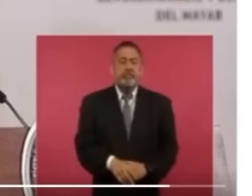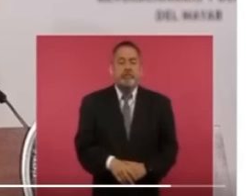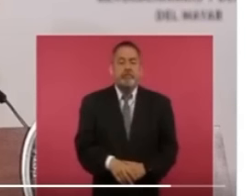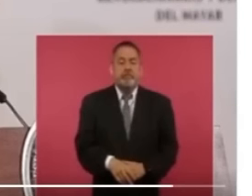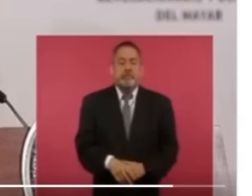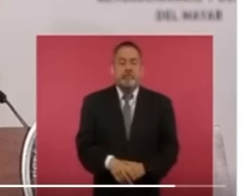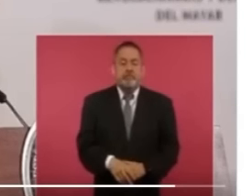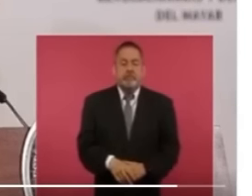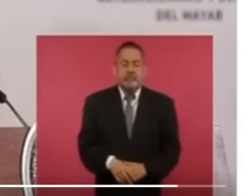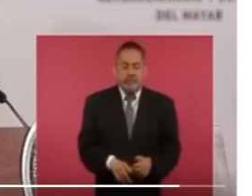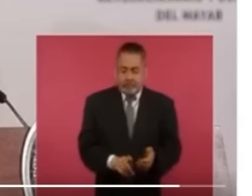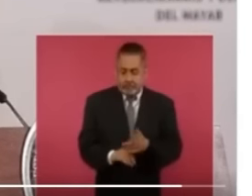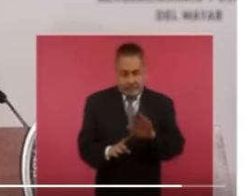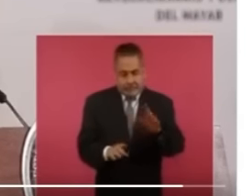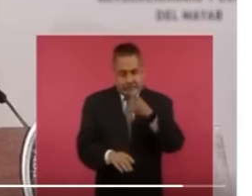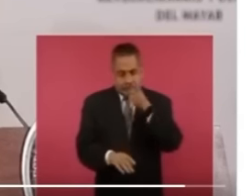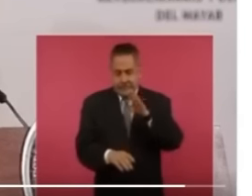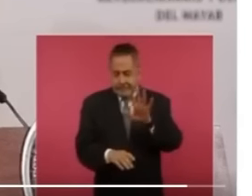Sí, pero eso ya.